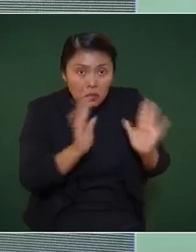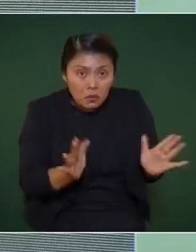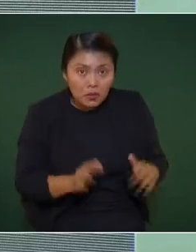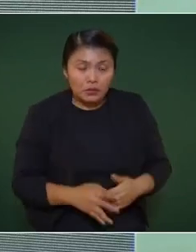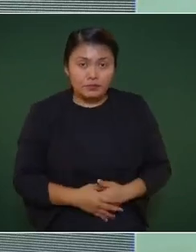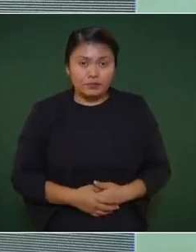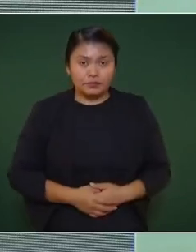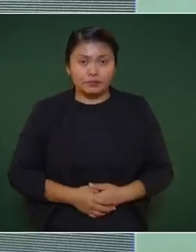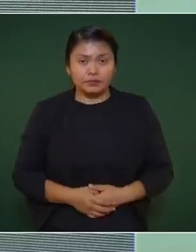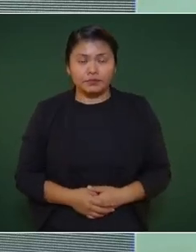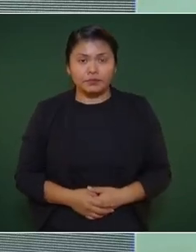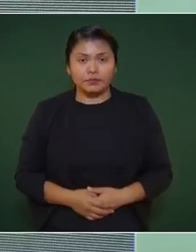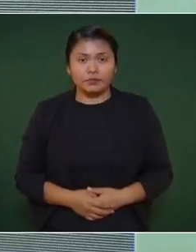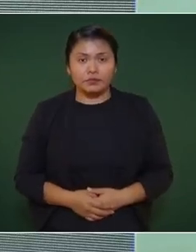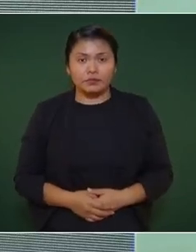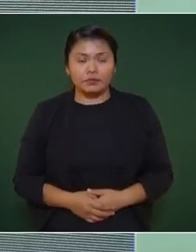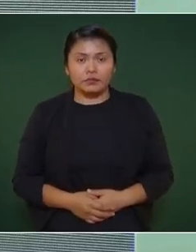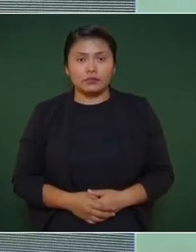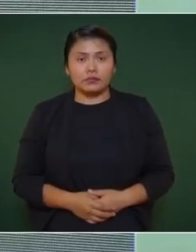por